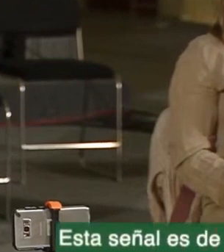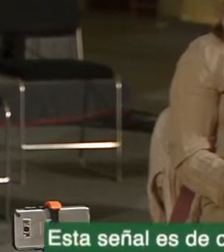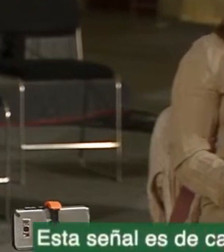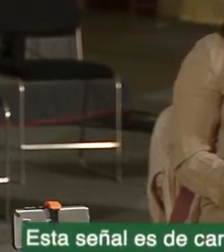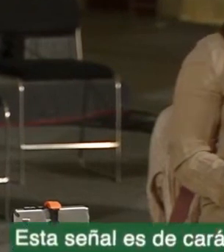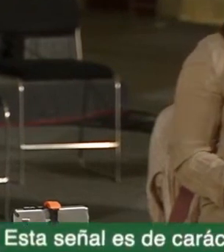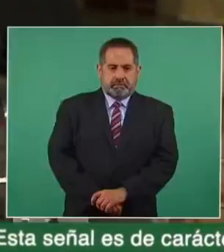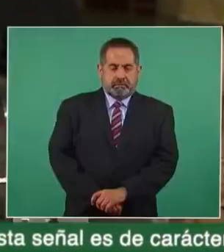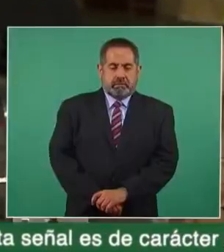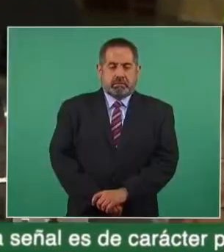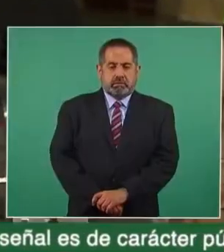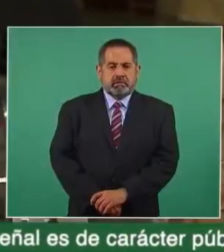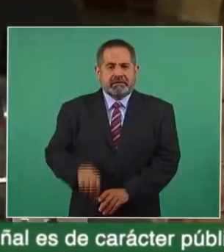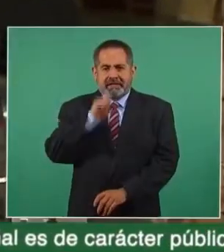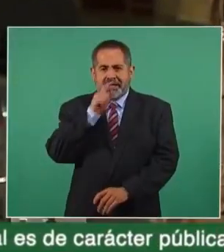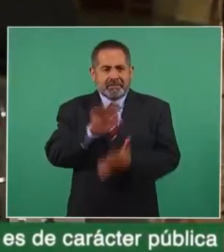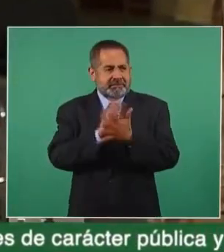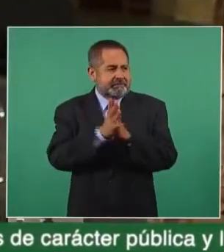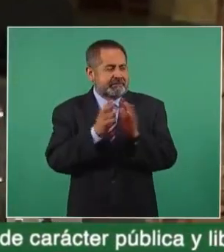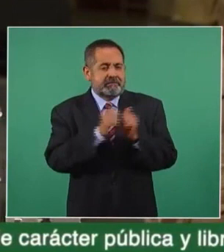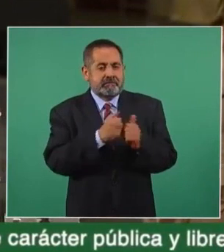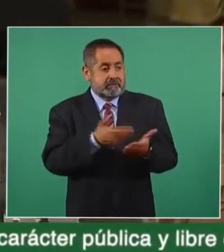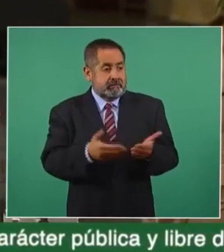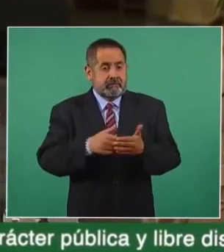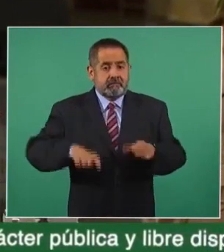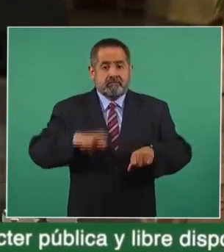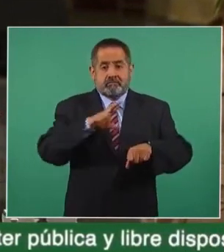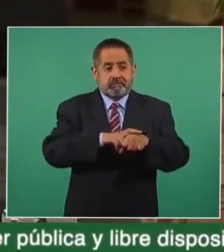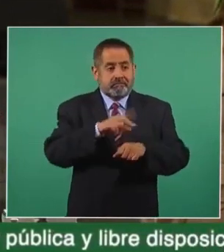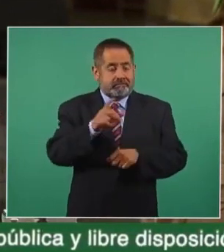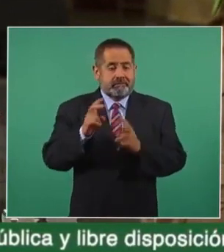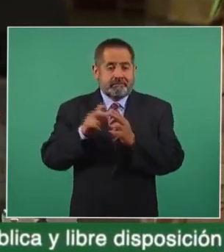el actual gobernador de Tamaulipas, Francisco Javier